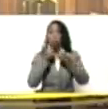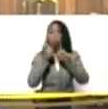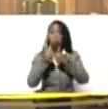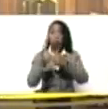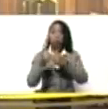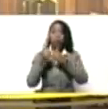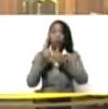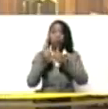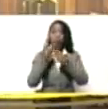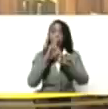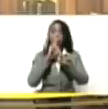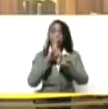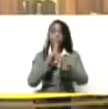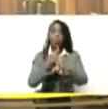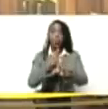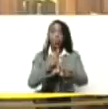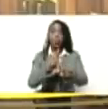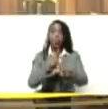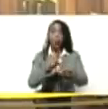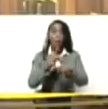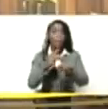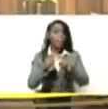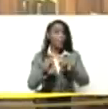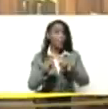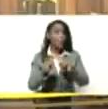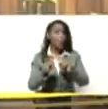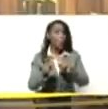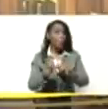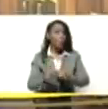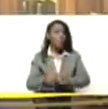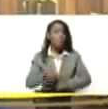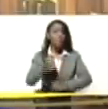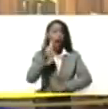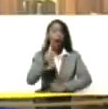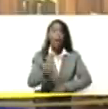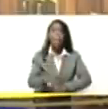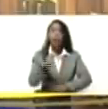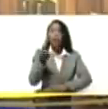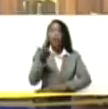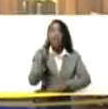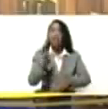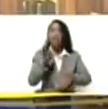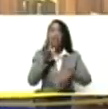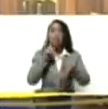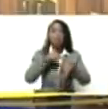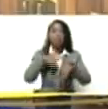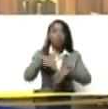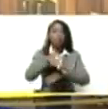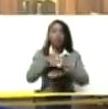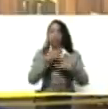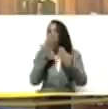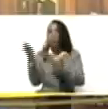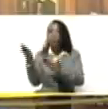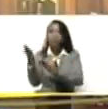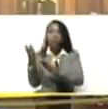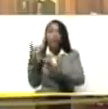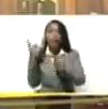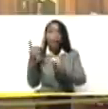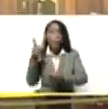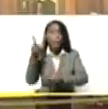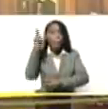tengo se han hecho adictos a ti la cosa es fuerte verdad si lee está